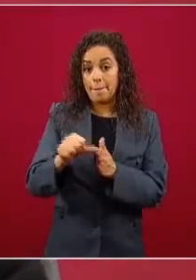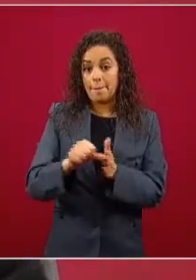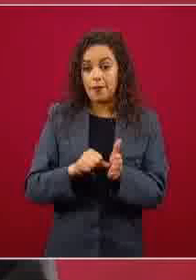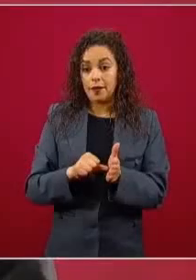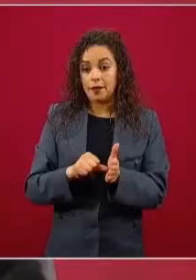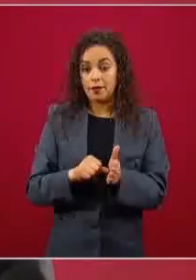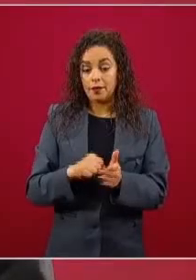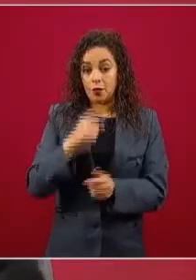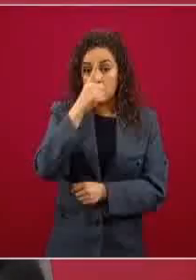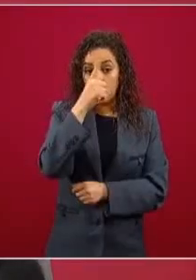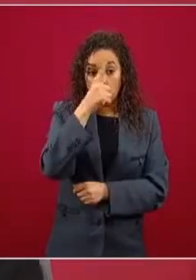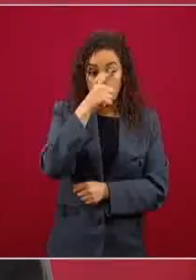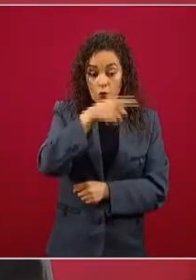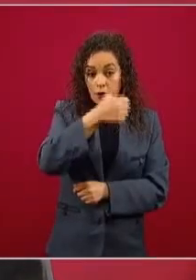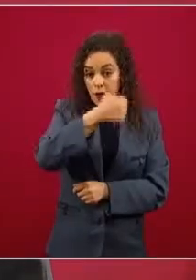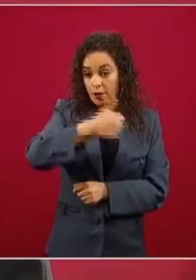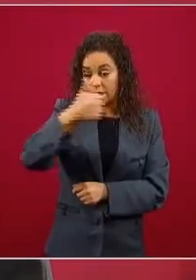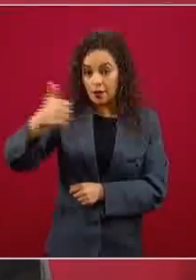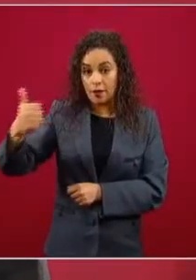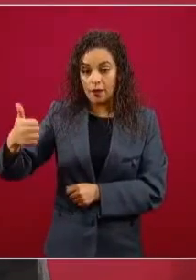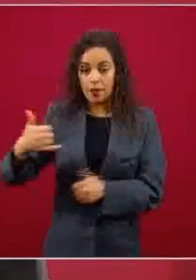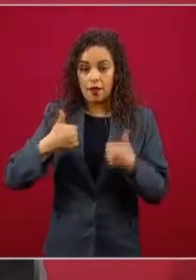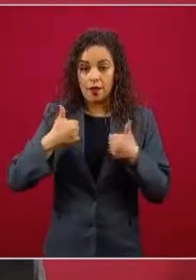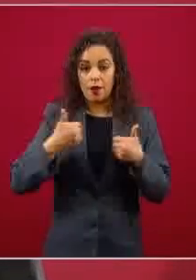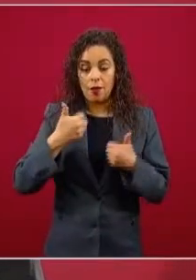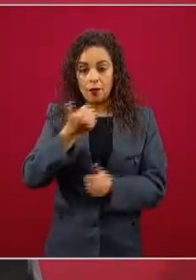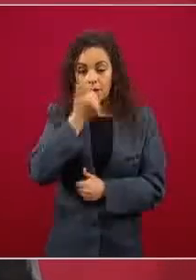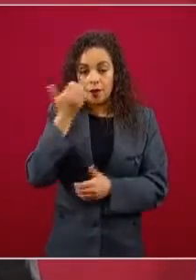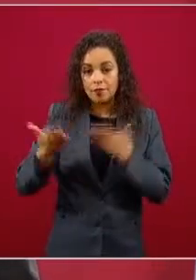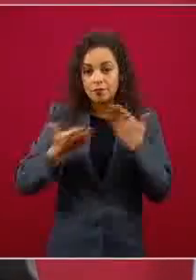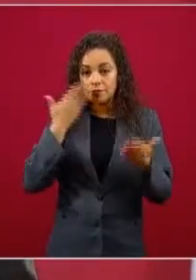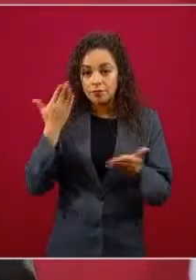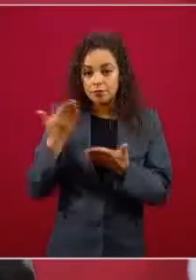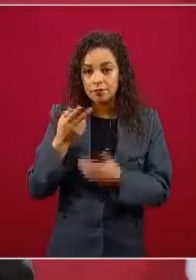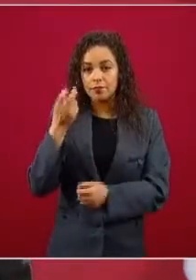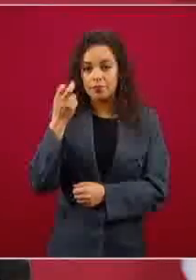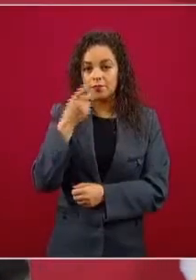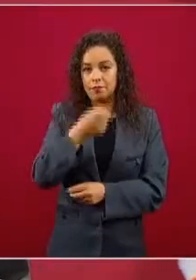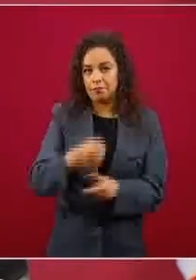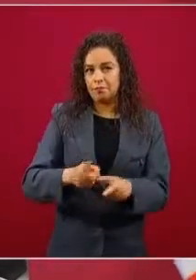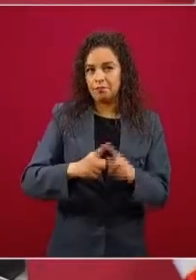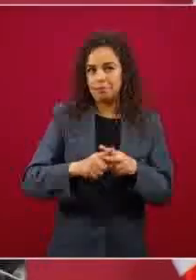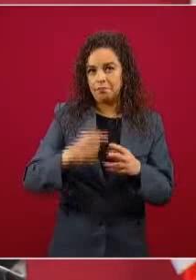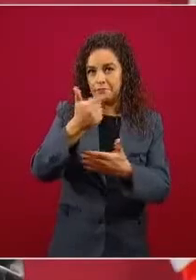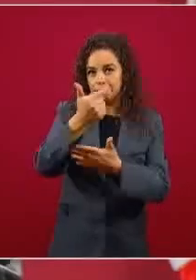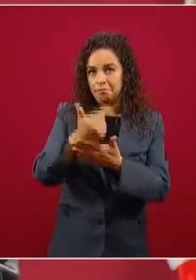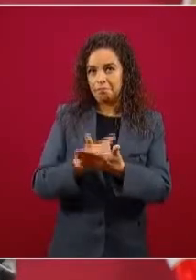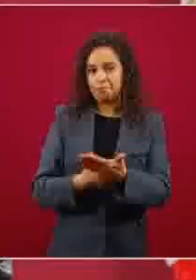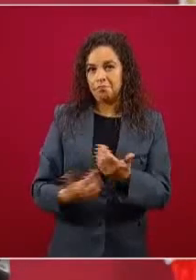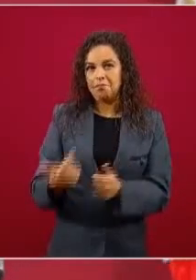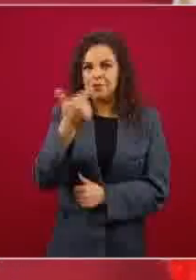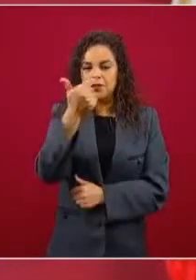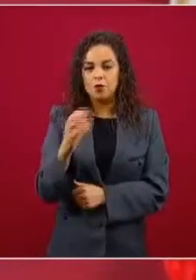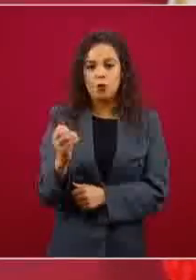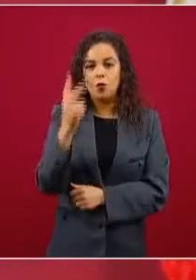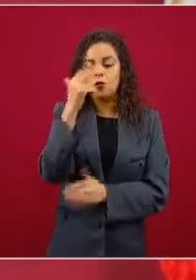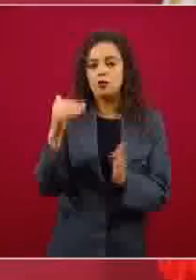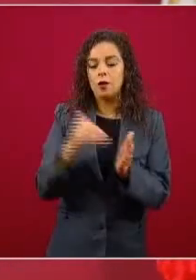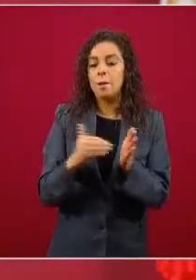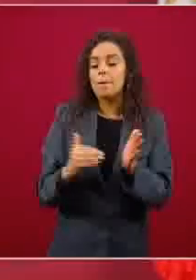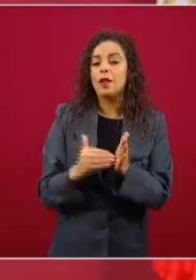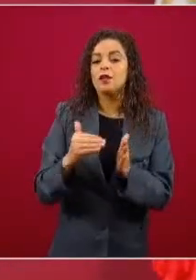por estudiante. Si hacen la cuenta, son como 7,000, 8,000 millones. ¿Cómo hago